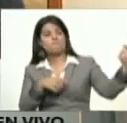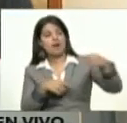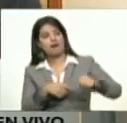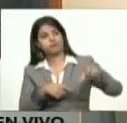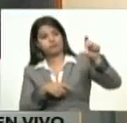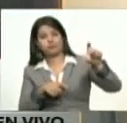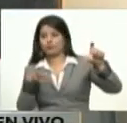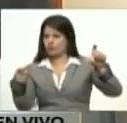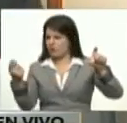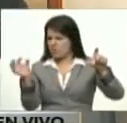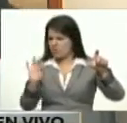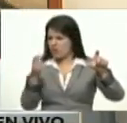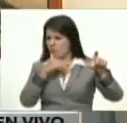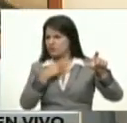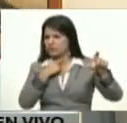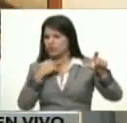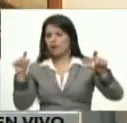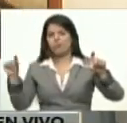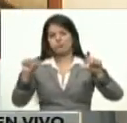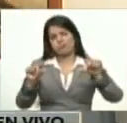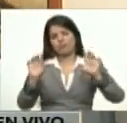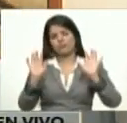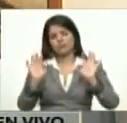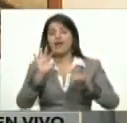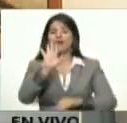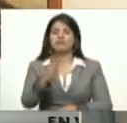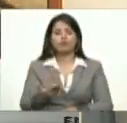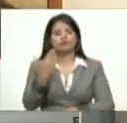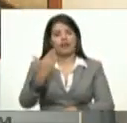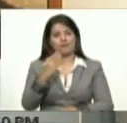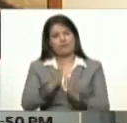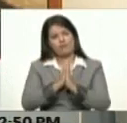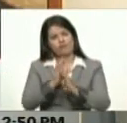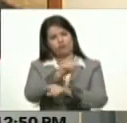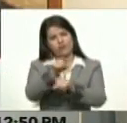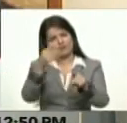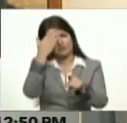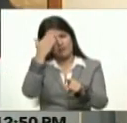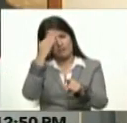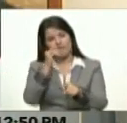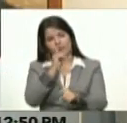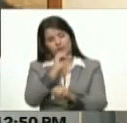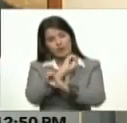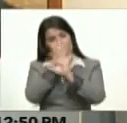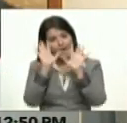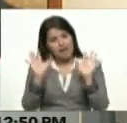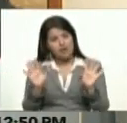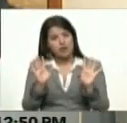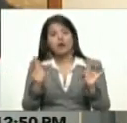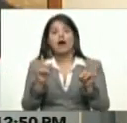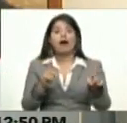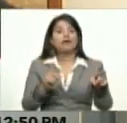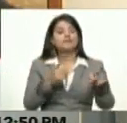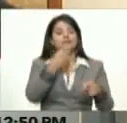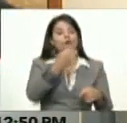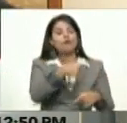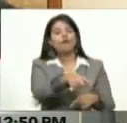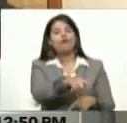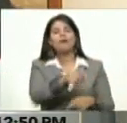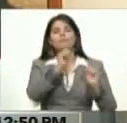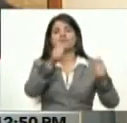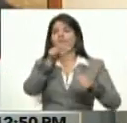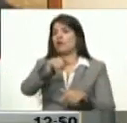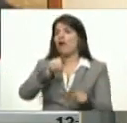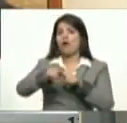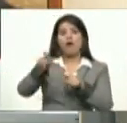importante que el pueblo lo tenga en consideración. No vayan a salir los opinadores de oficio, no vayan a salir los que